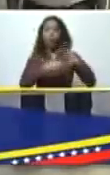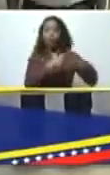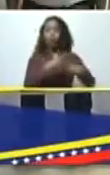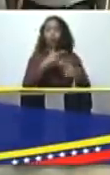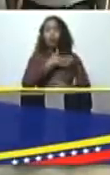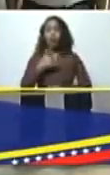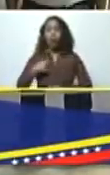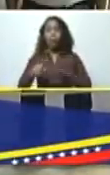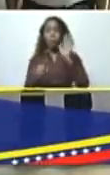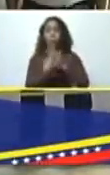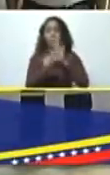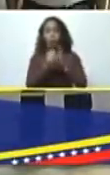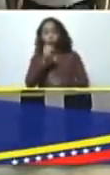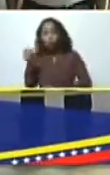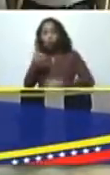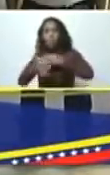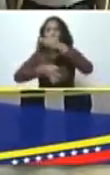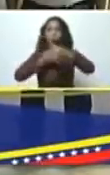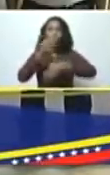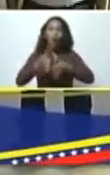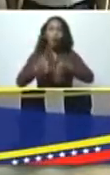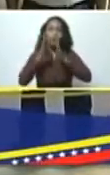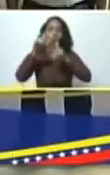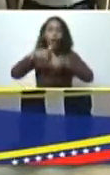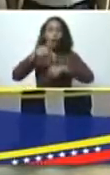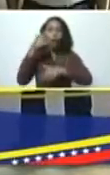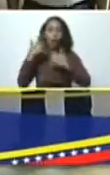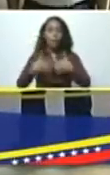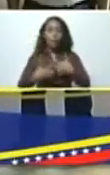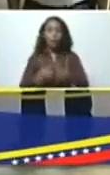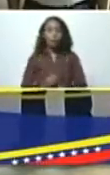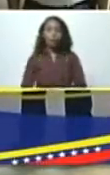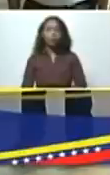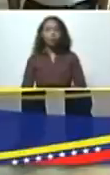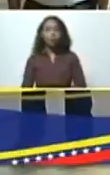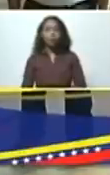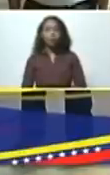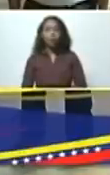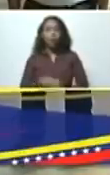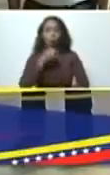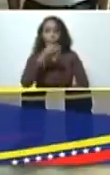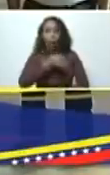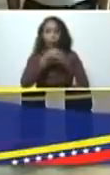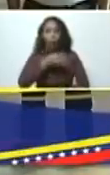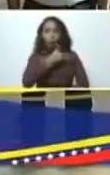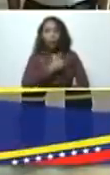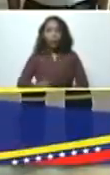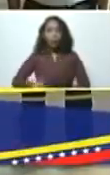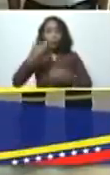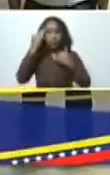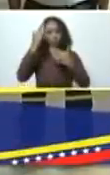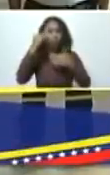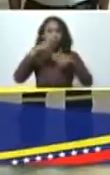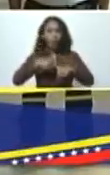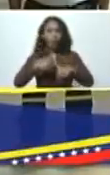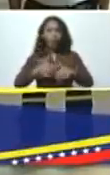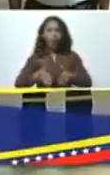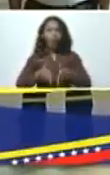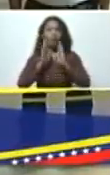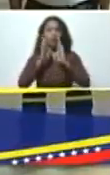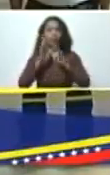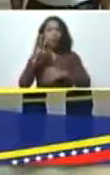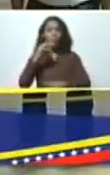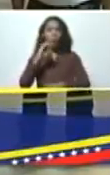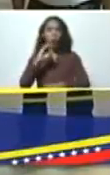quiero dar la palabra para que le explique la infraestructura que tiene esta empresa. Buenas tardes, presidente. Saludos desde acá, de las instalaciones de